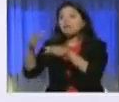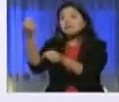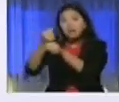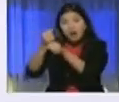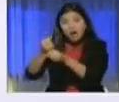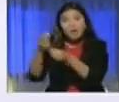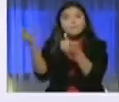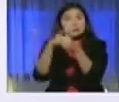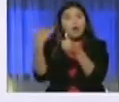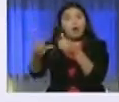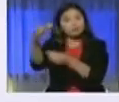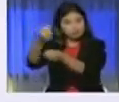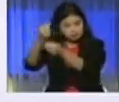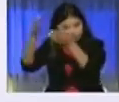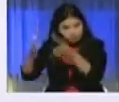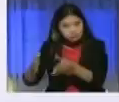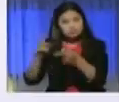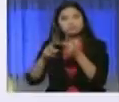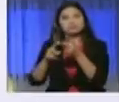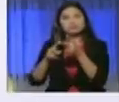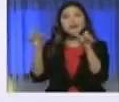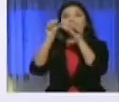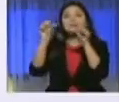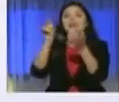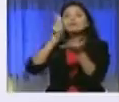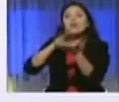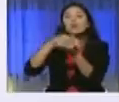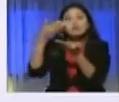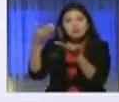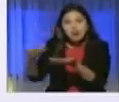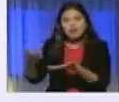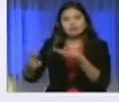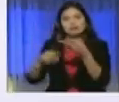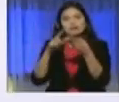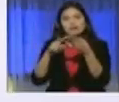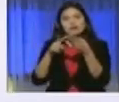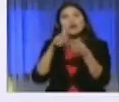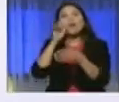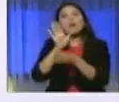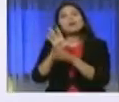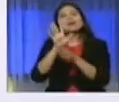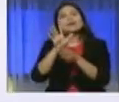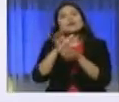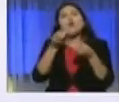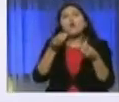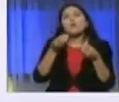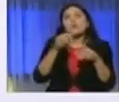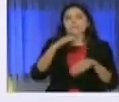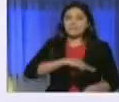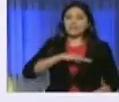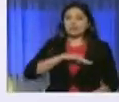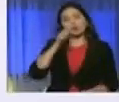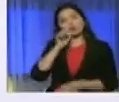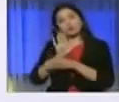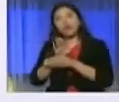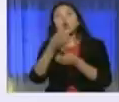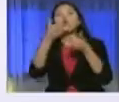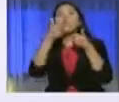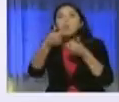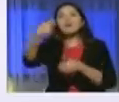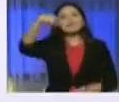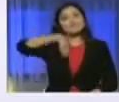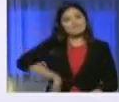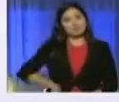primero, tenga sistema de seguridad social, tenga protección con las misiones sociales y tenga un buen ingreso, un